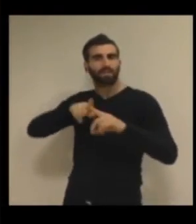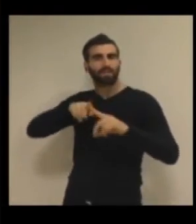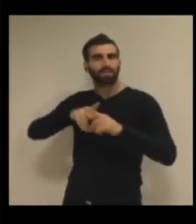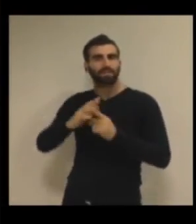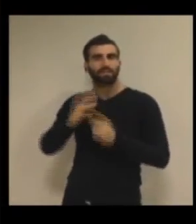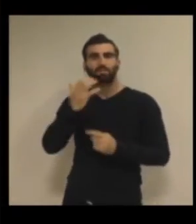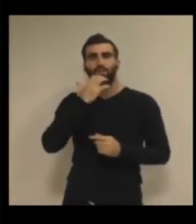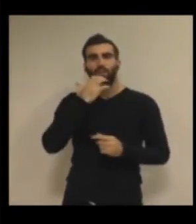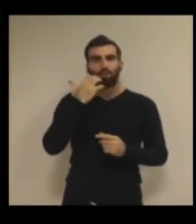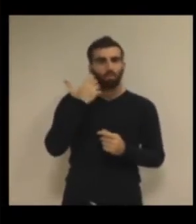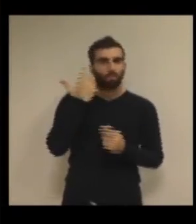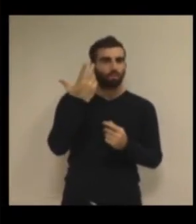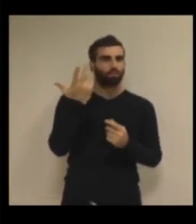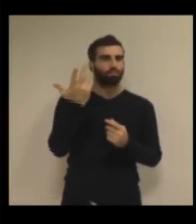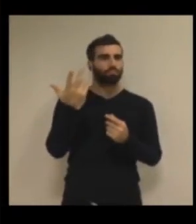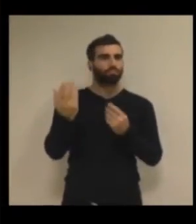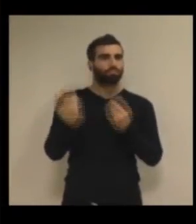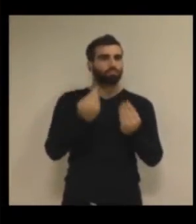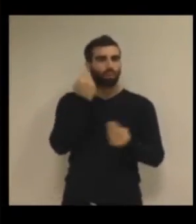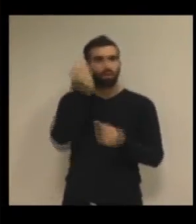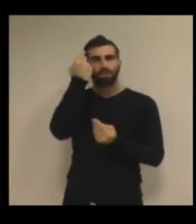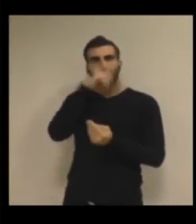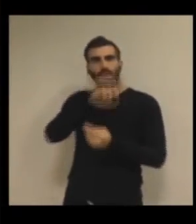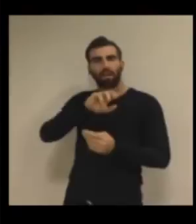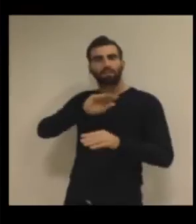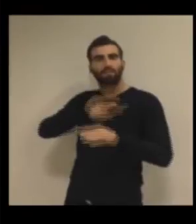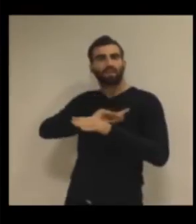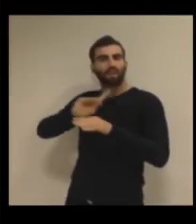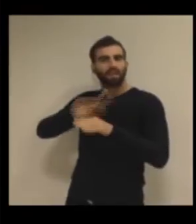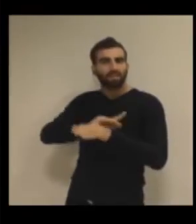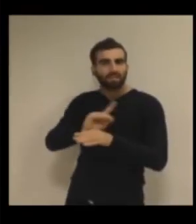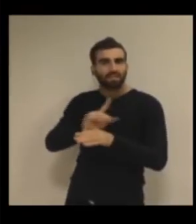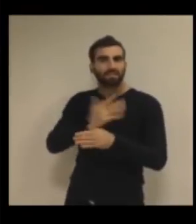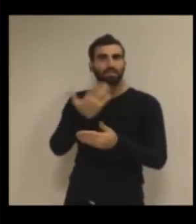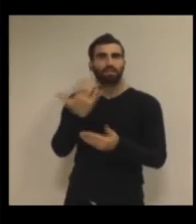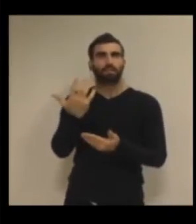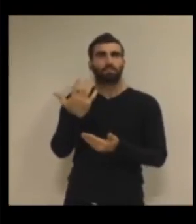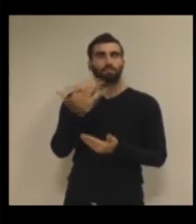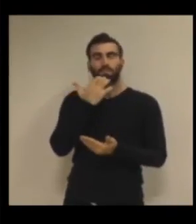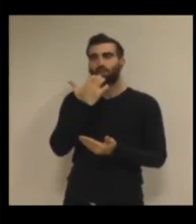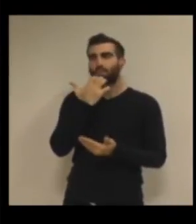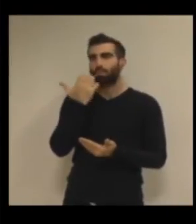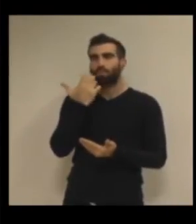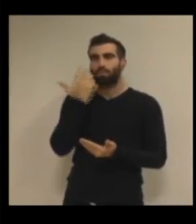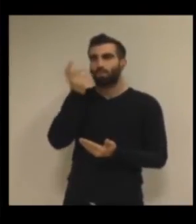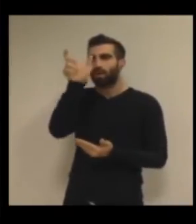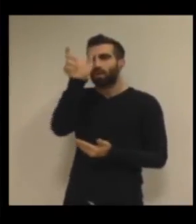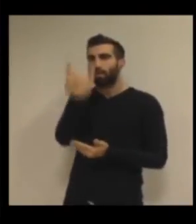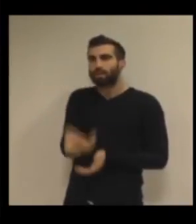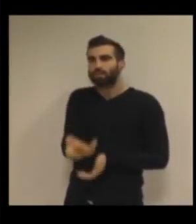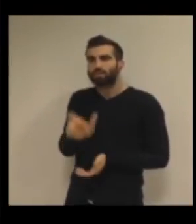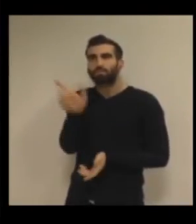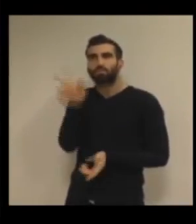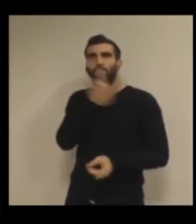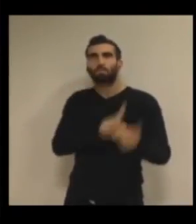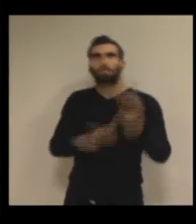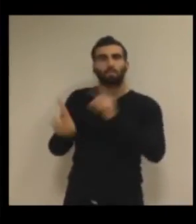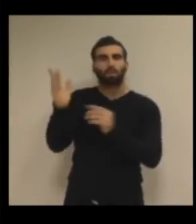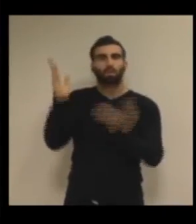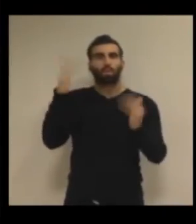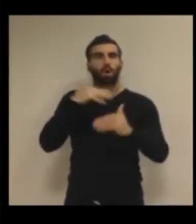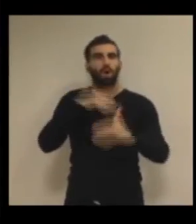alfabetización digital, por un lado, porque es que simplemente una persona que no tenga mayor problema